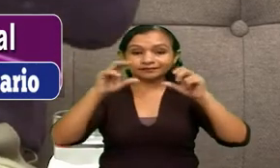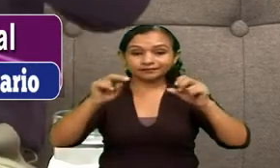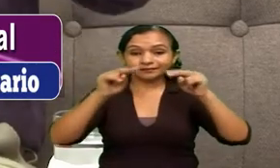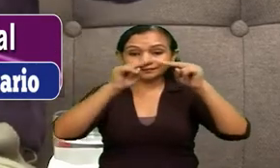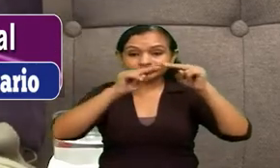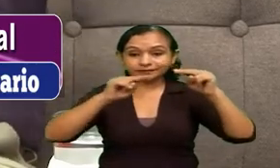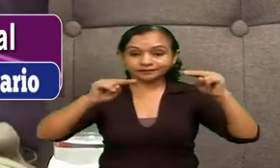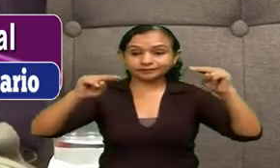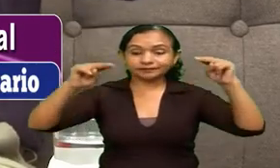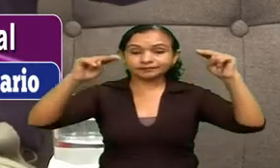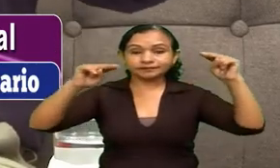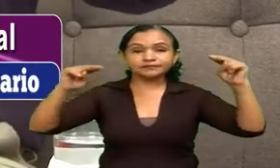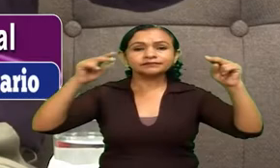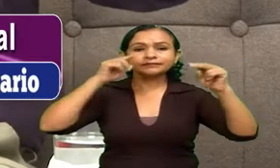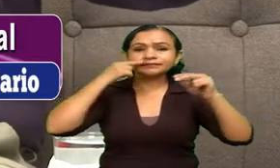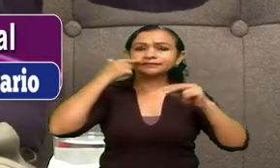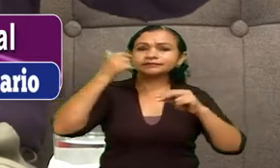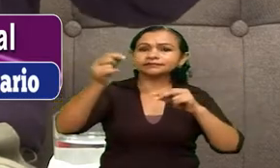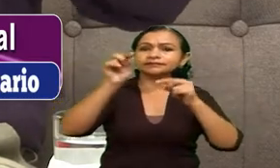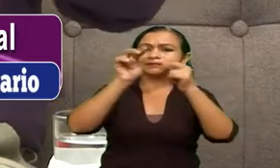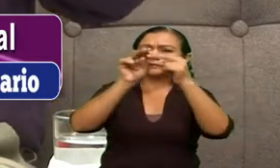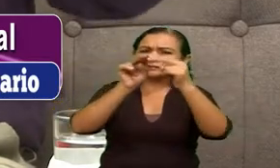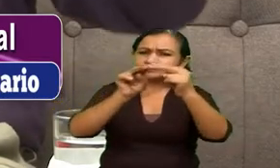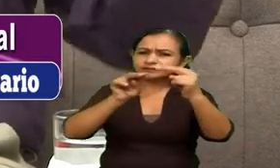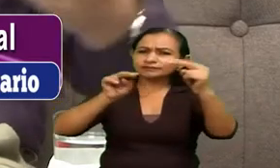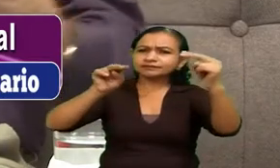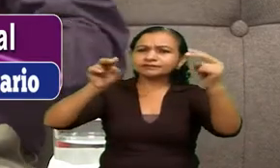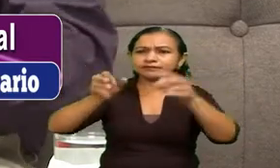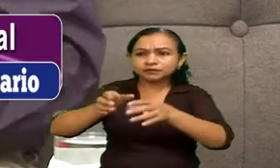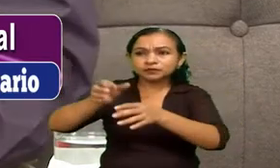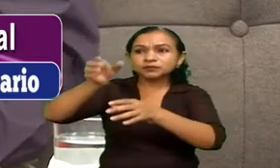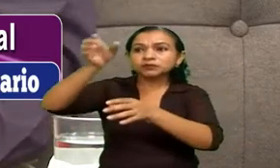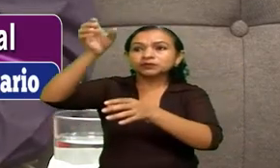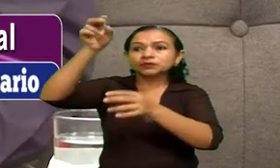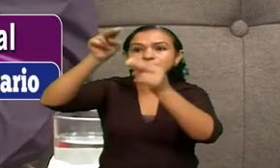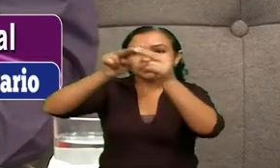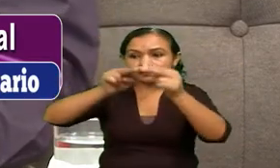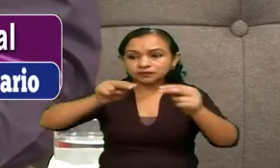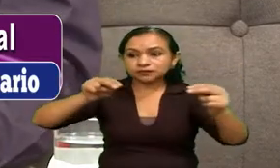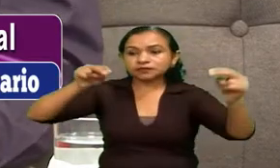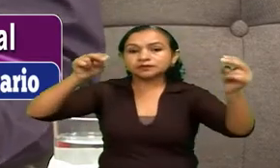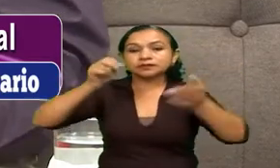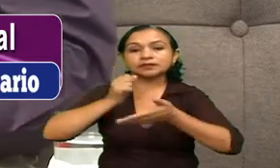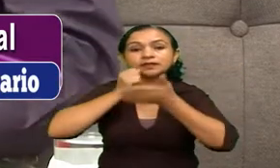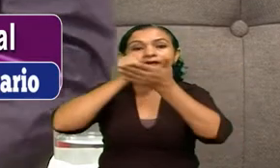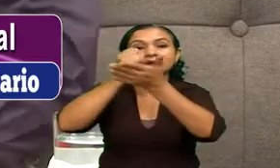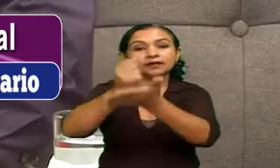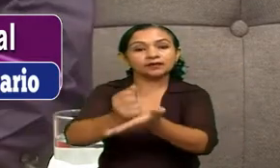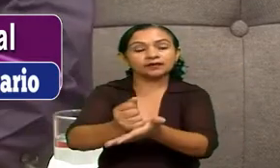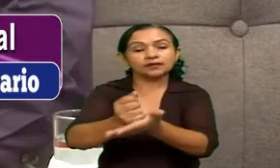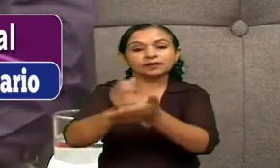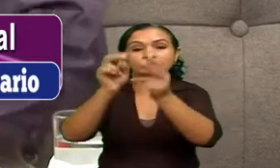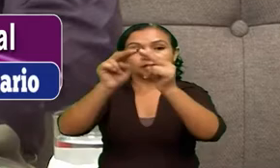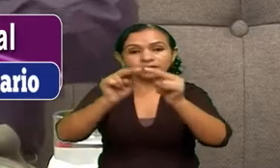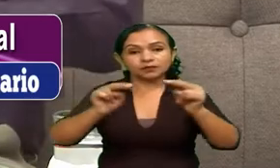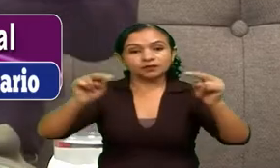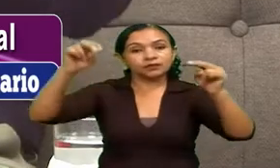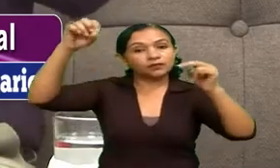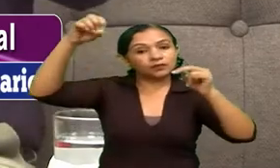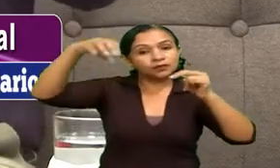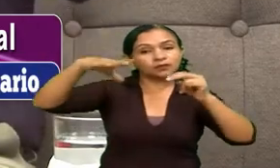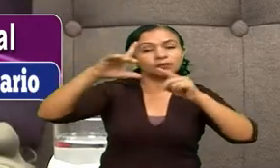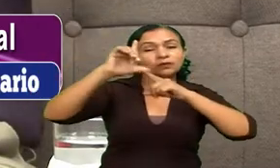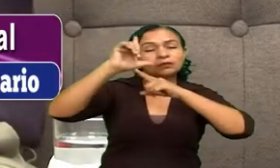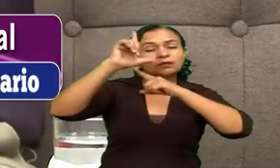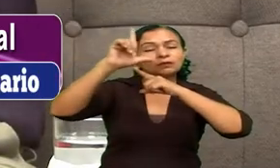son aquellas líneas de transmisión que van en torre, la subestación eléctrica, que permiten llevarle la energía a las